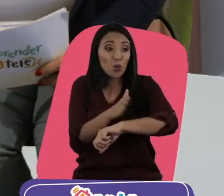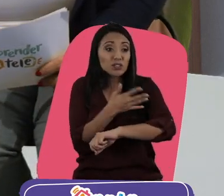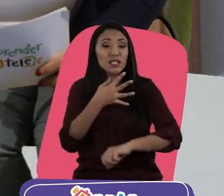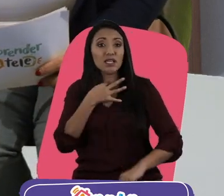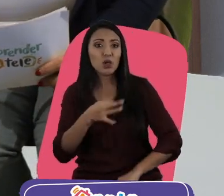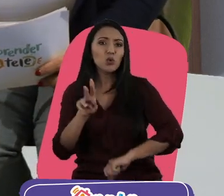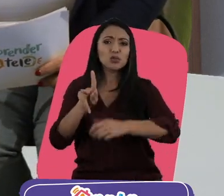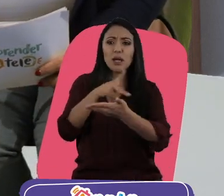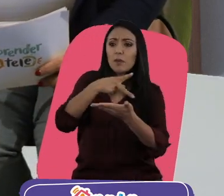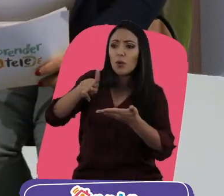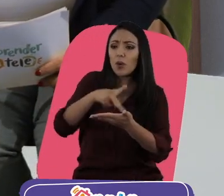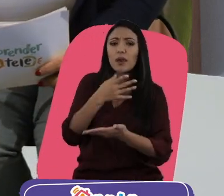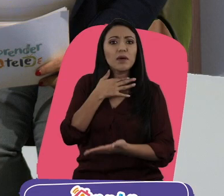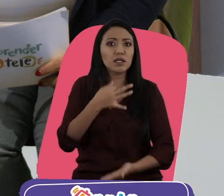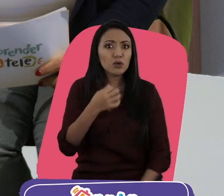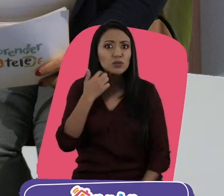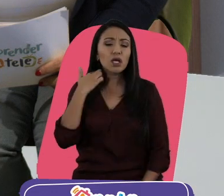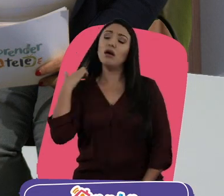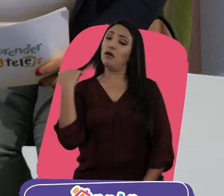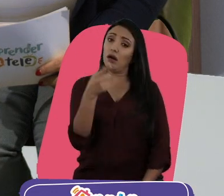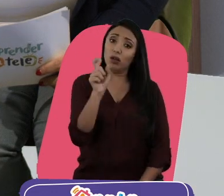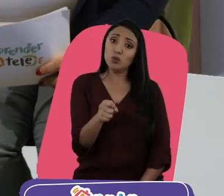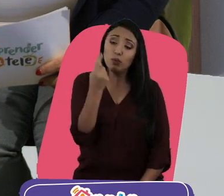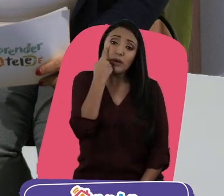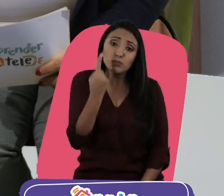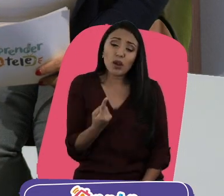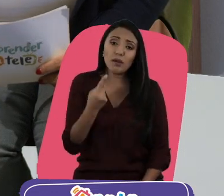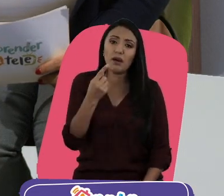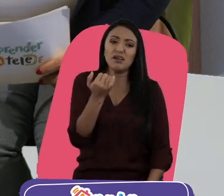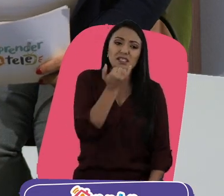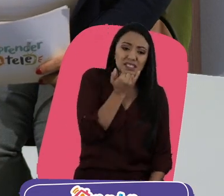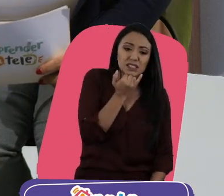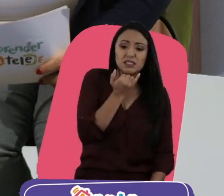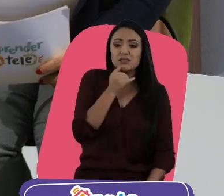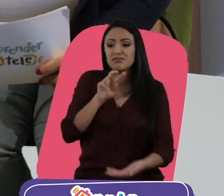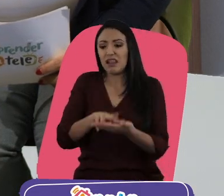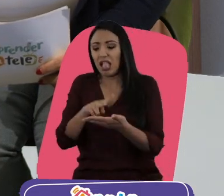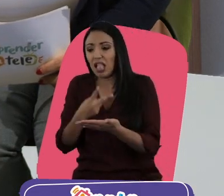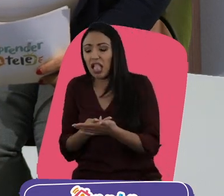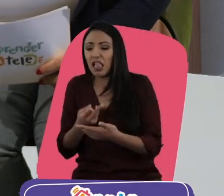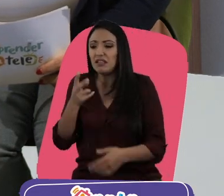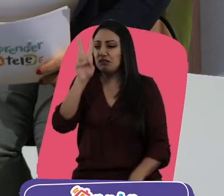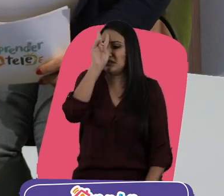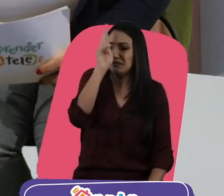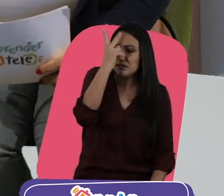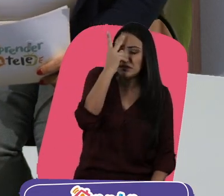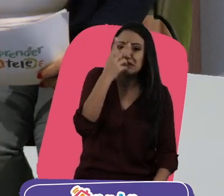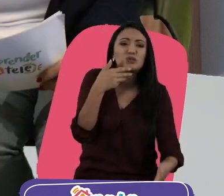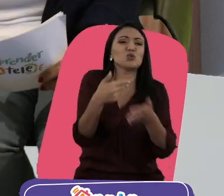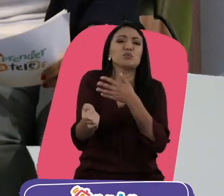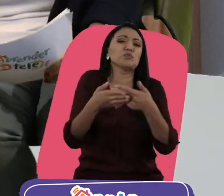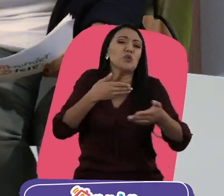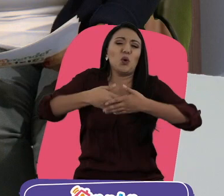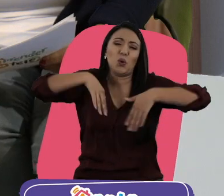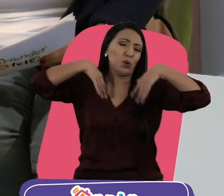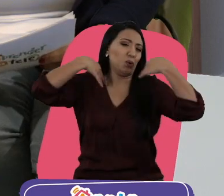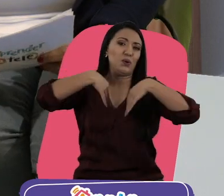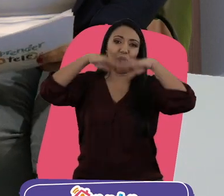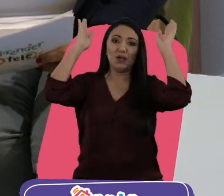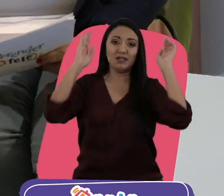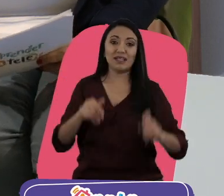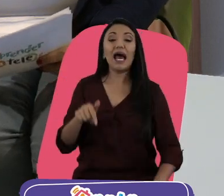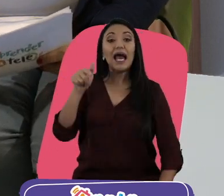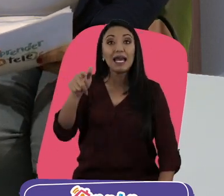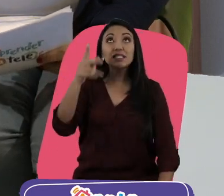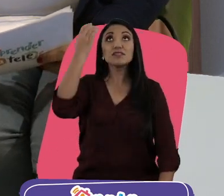la música, no hay mejor herramienta que intentar. Hay que equivocarse, hay que cantar feo. Eso nos va a permitir a